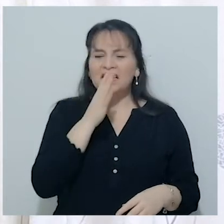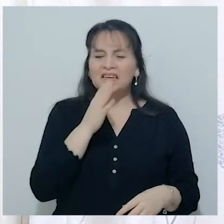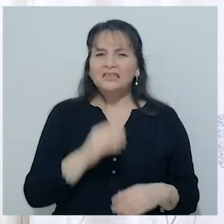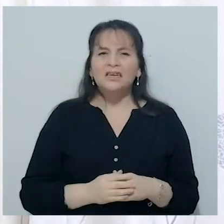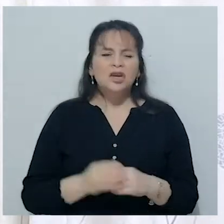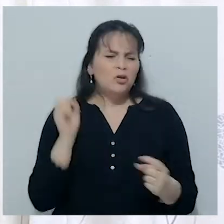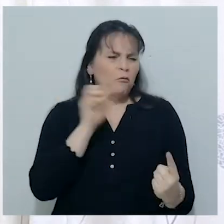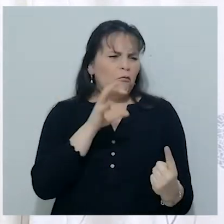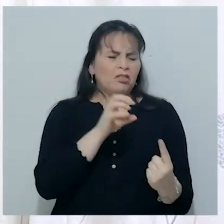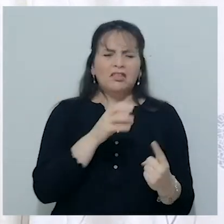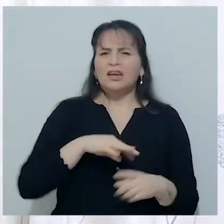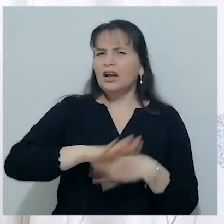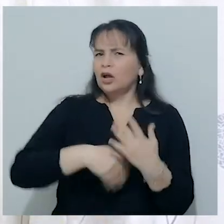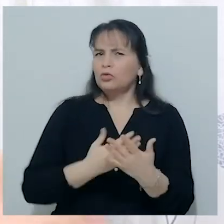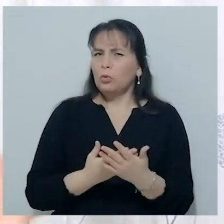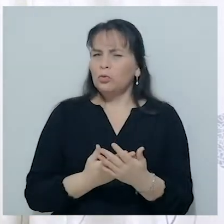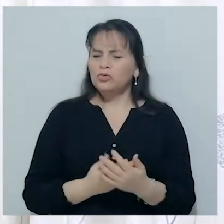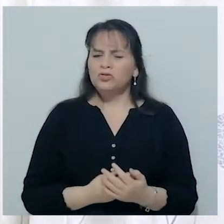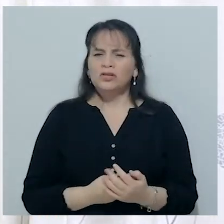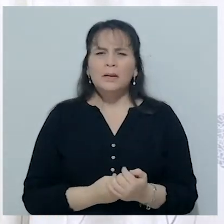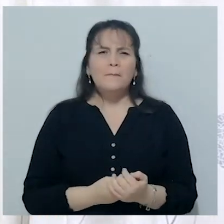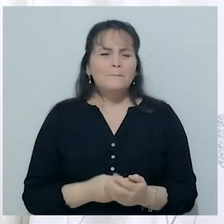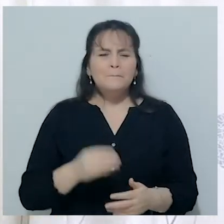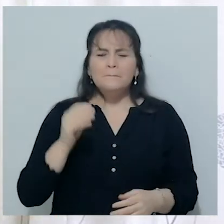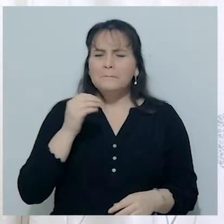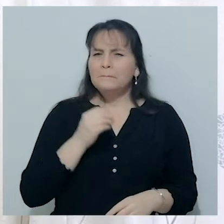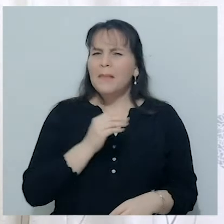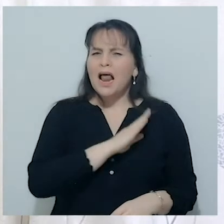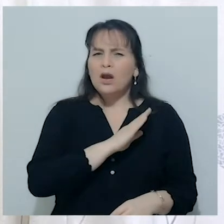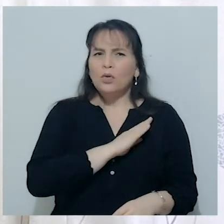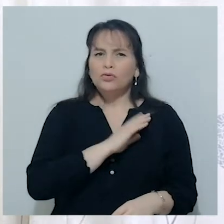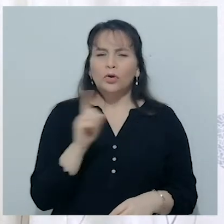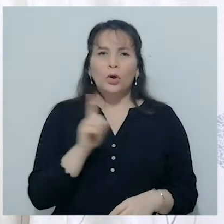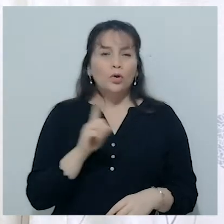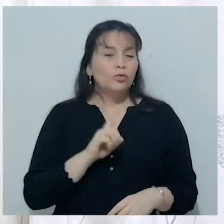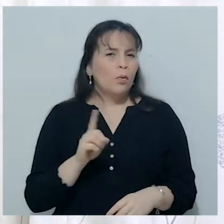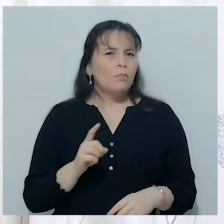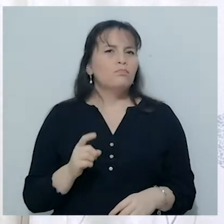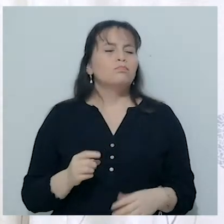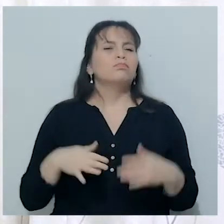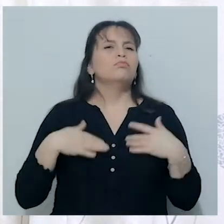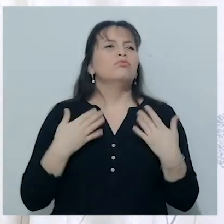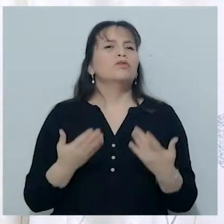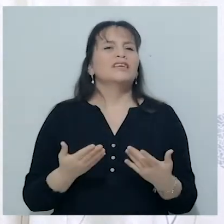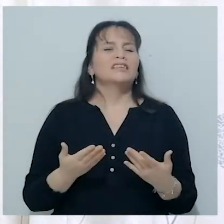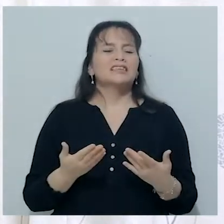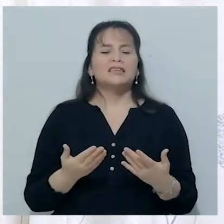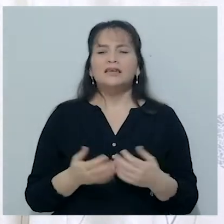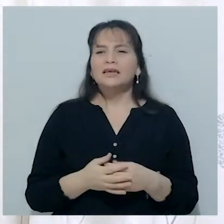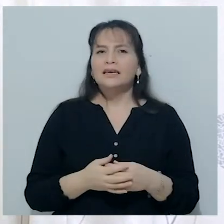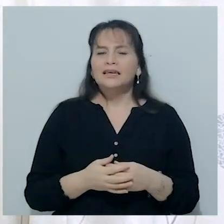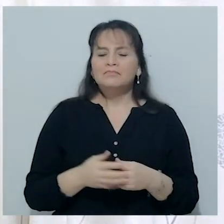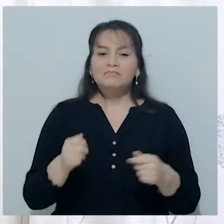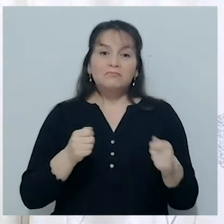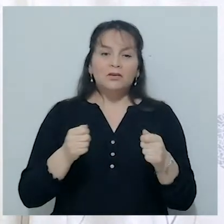serán malagradecidos y ofenderán a todos. Serán crueles y violentos. No podrán dominar sus malos deseos,